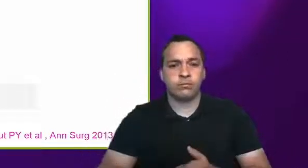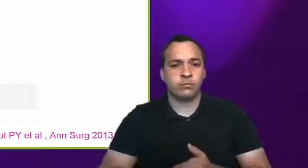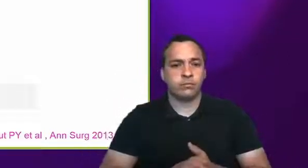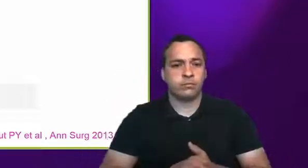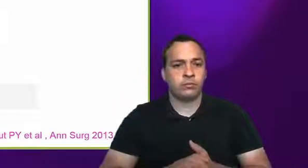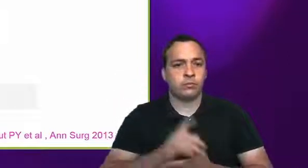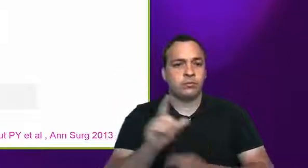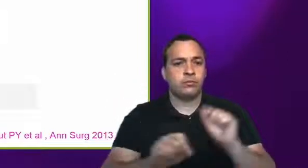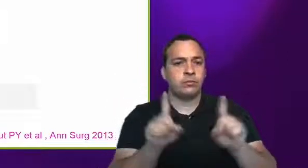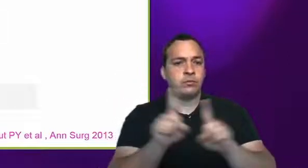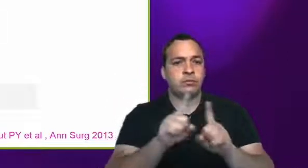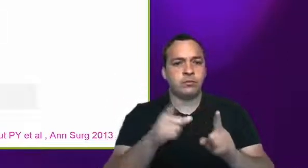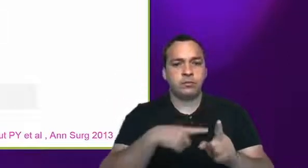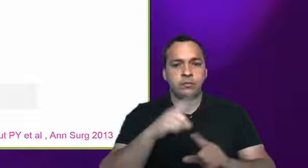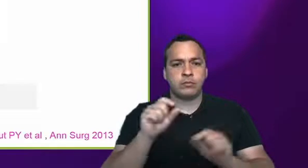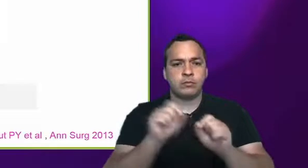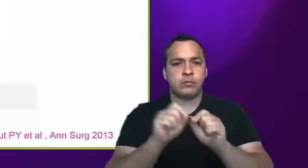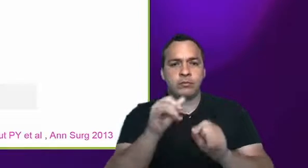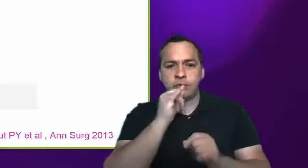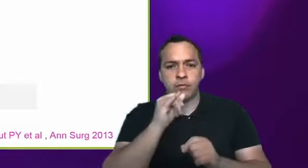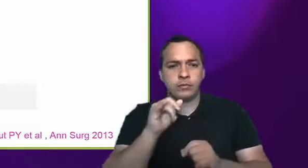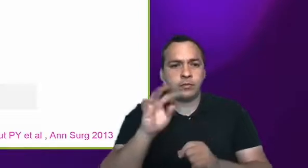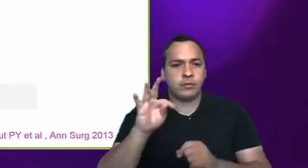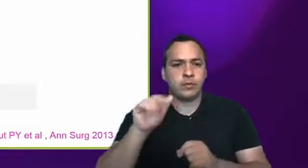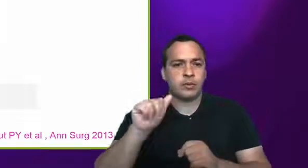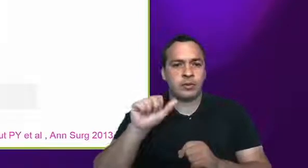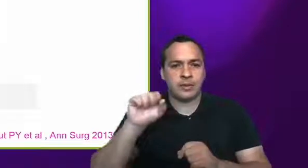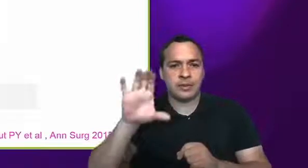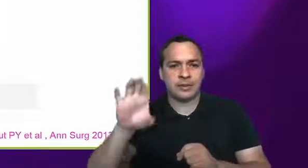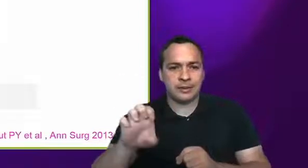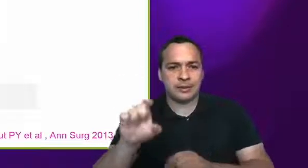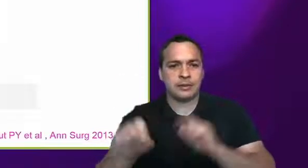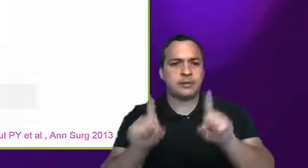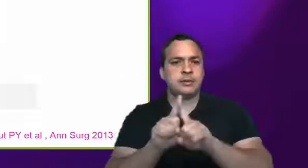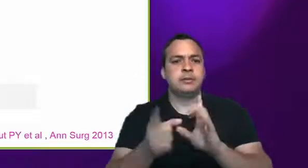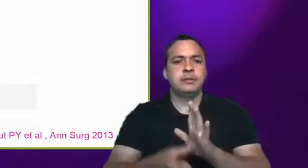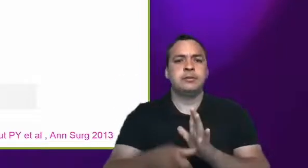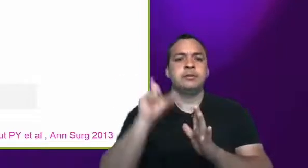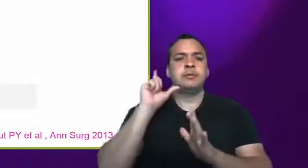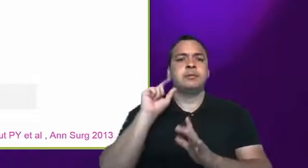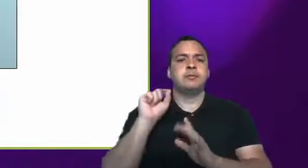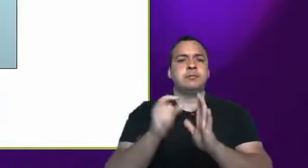hacemos terapias de bridging o de downstaging antes del